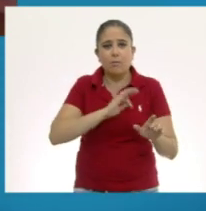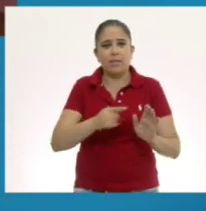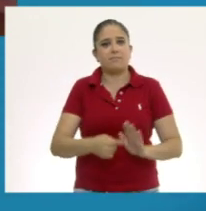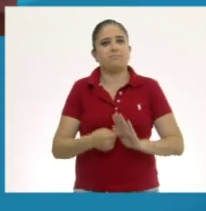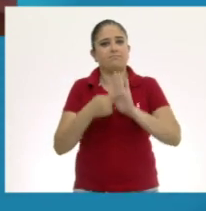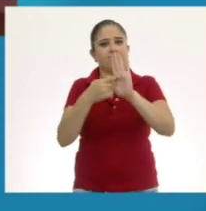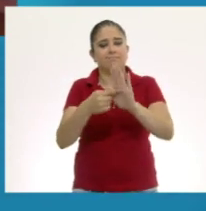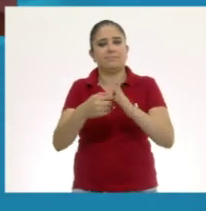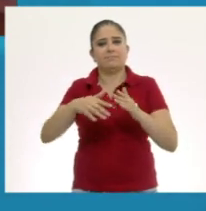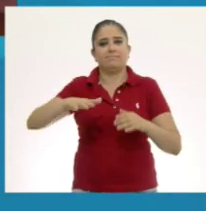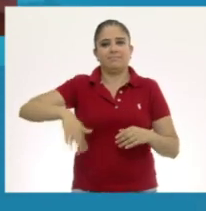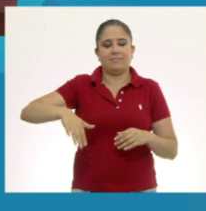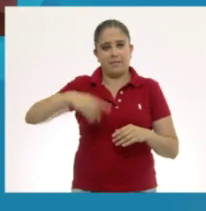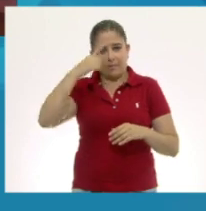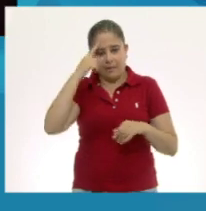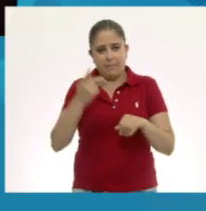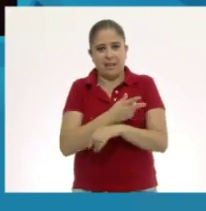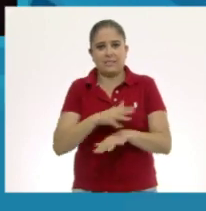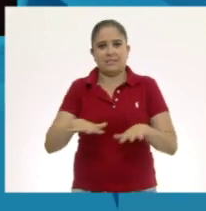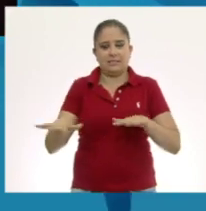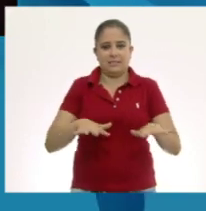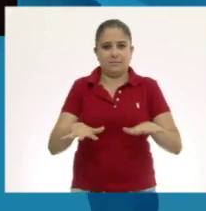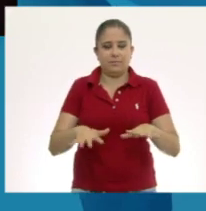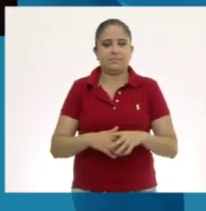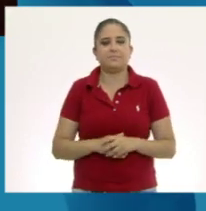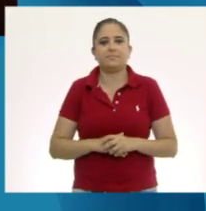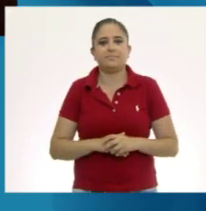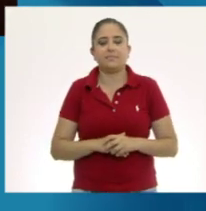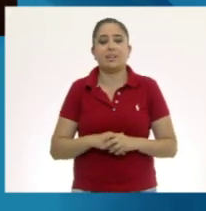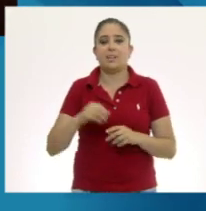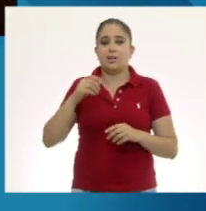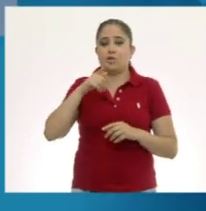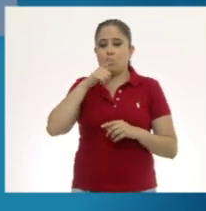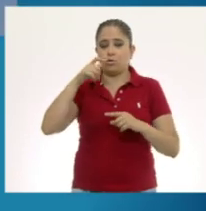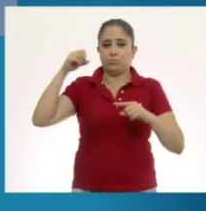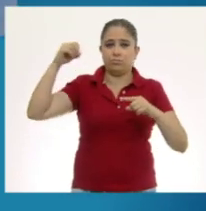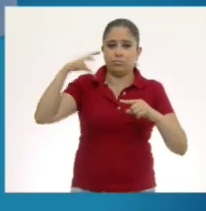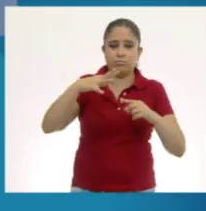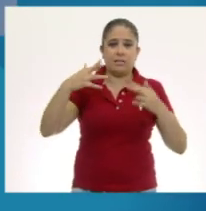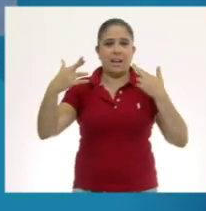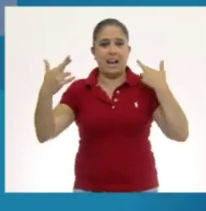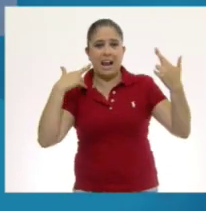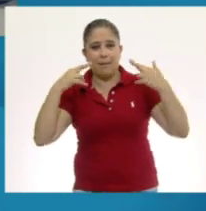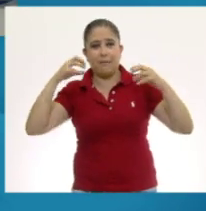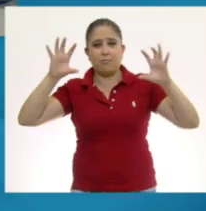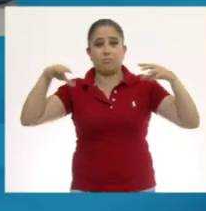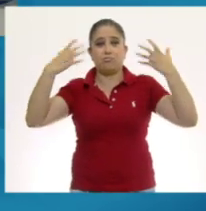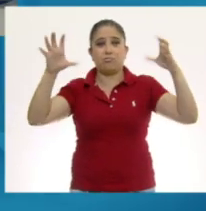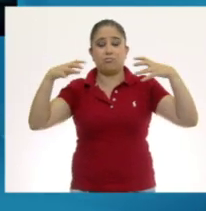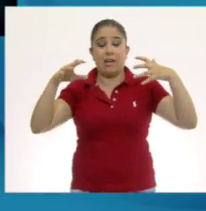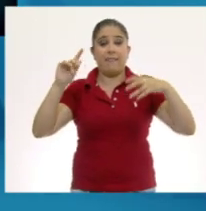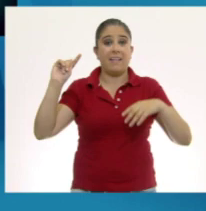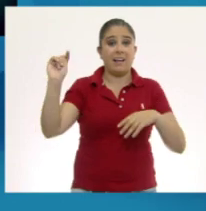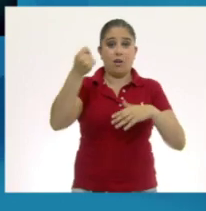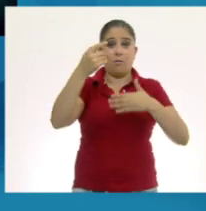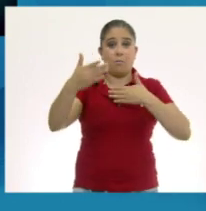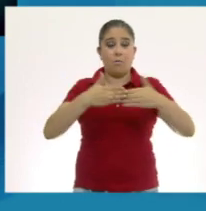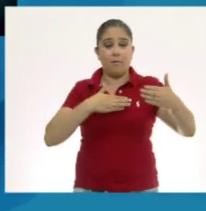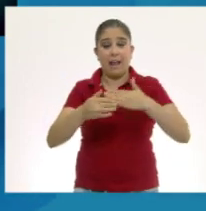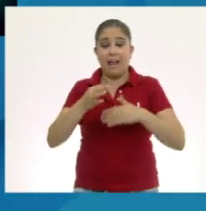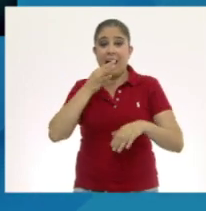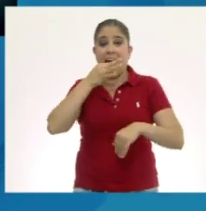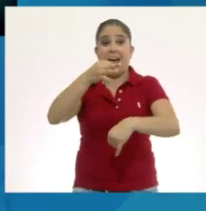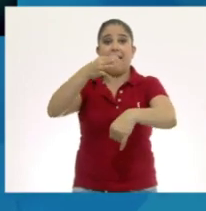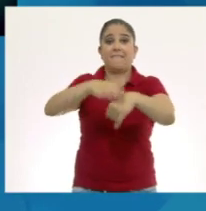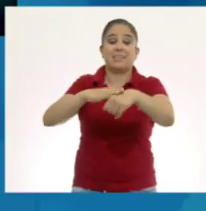presentarse previo a la ocurrencia de un sismo. Los sensores, antenas, alarmas y toda la tecnología moderna nos anuncian